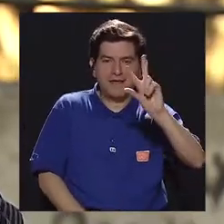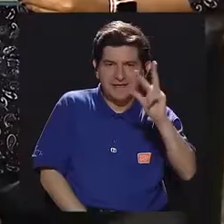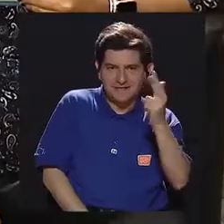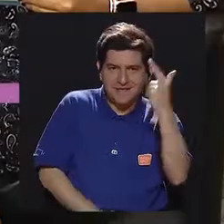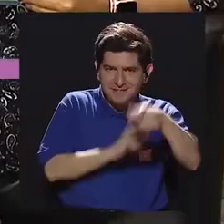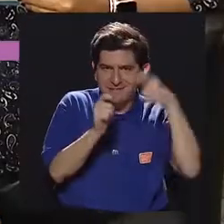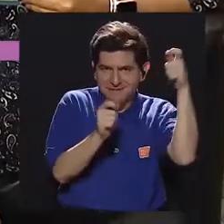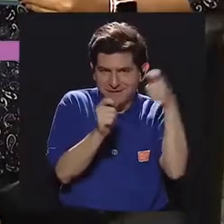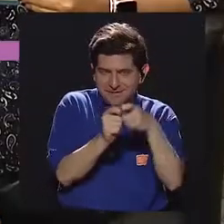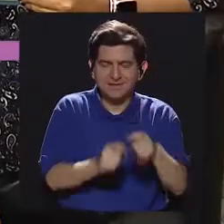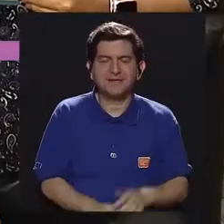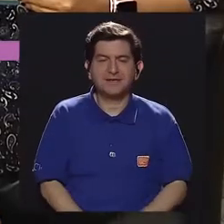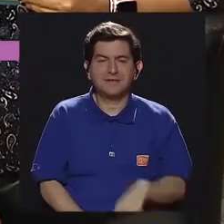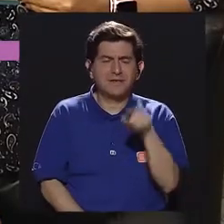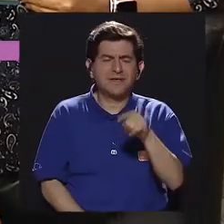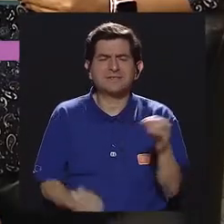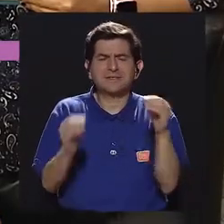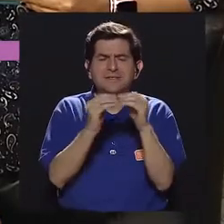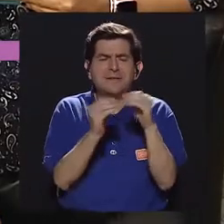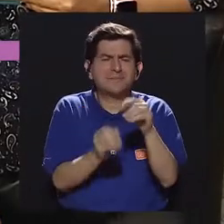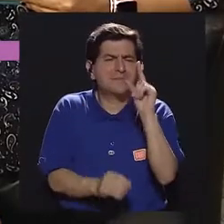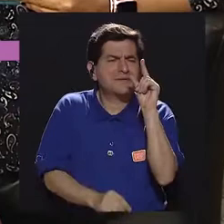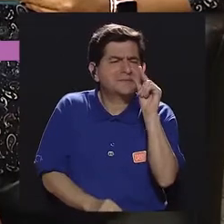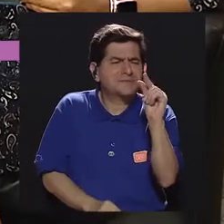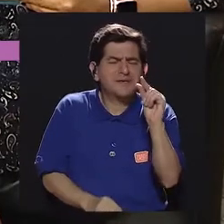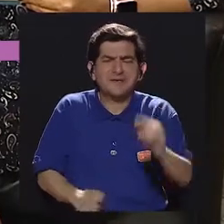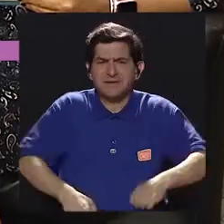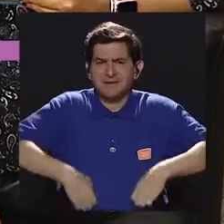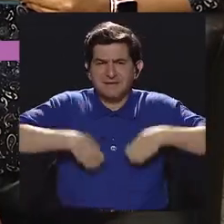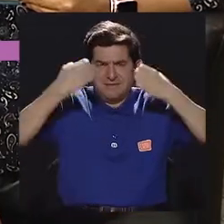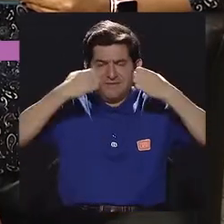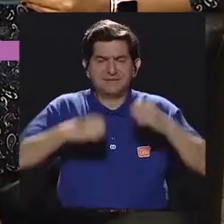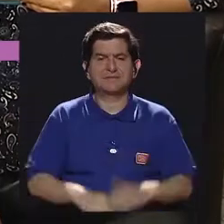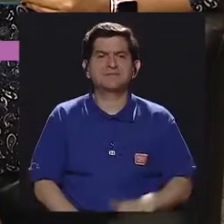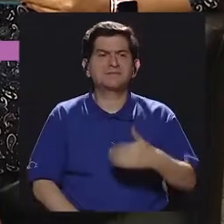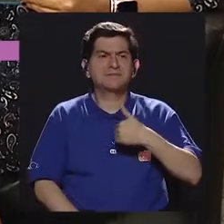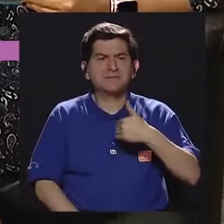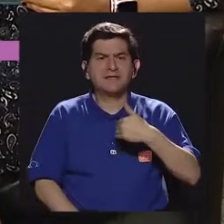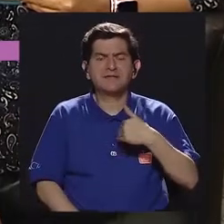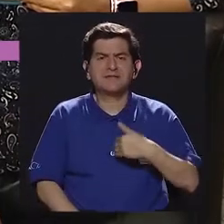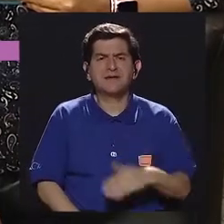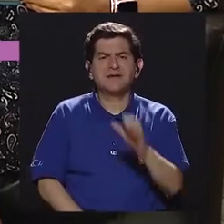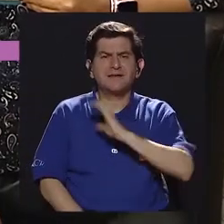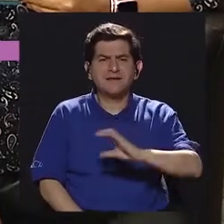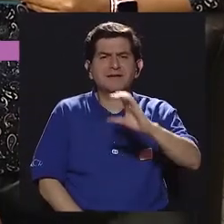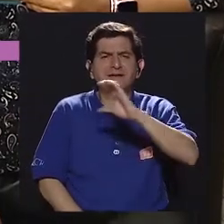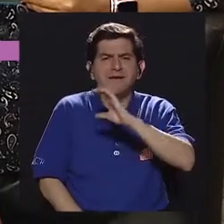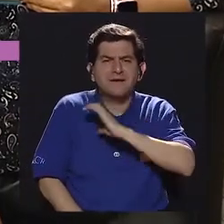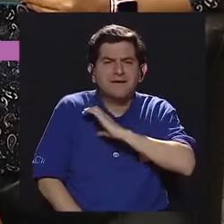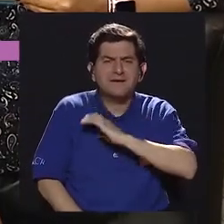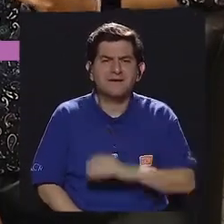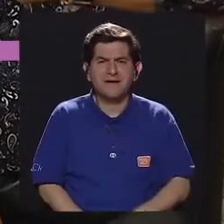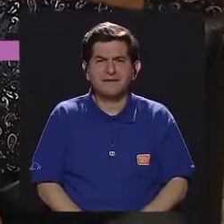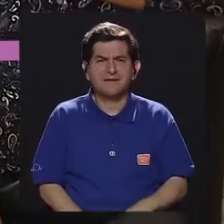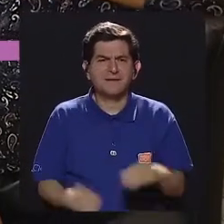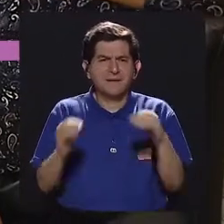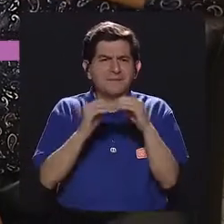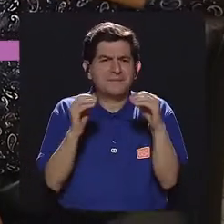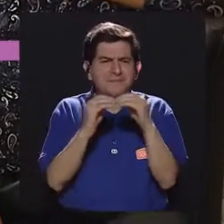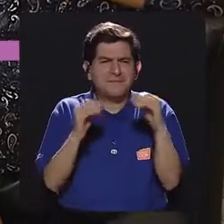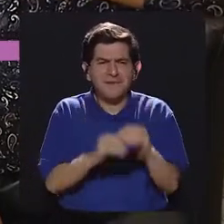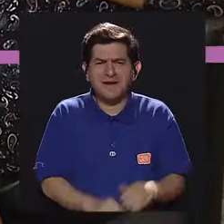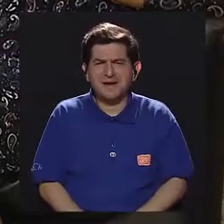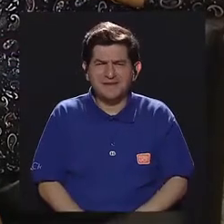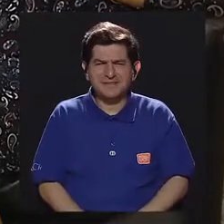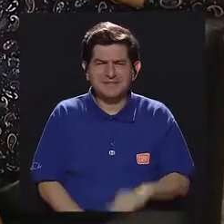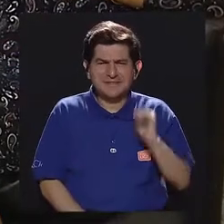tercero. Son las muelas más pequeñas que hay, son las muelas que tienen la anatomía más